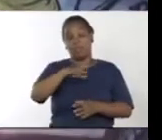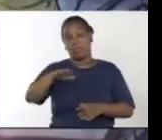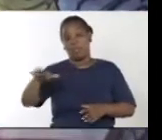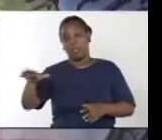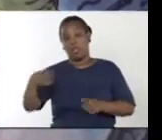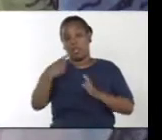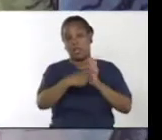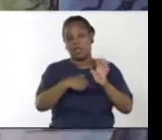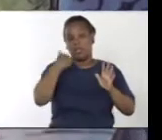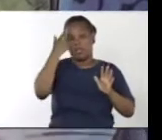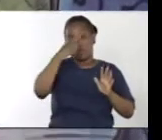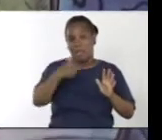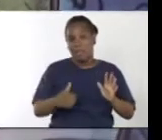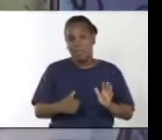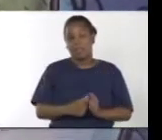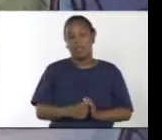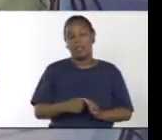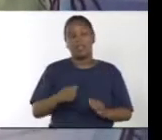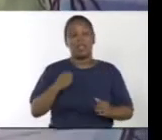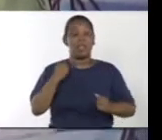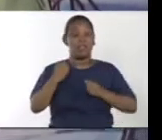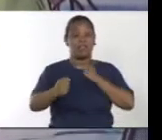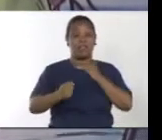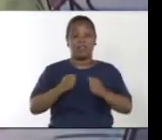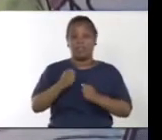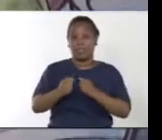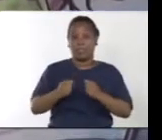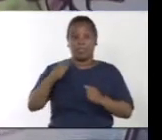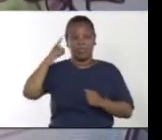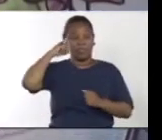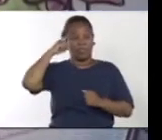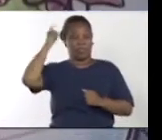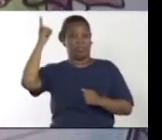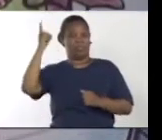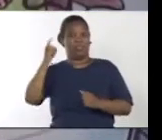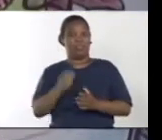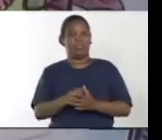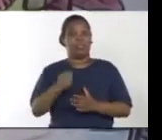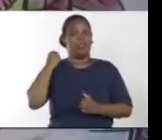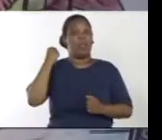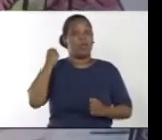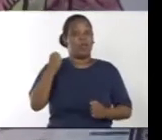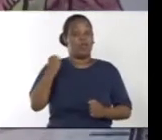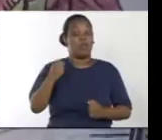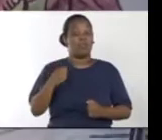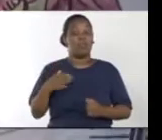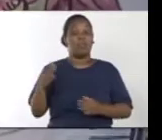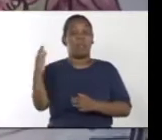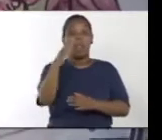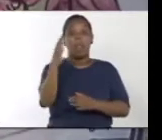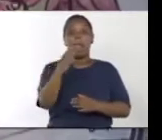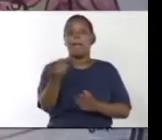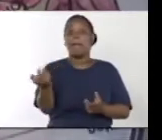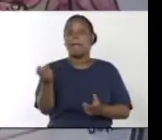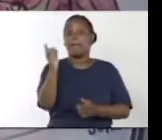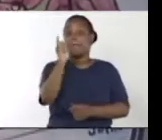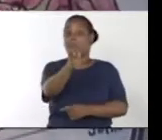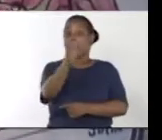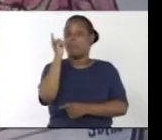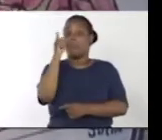y que en la batalla de la fuerza contra la astucia, la fuerza era la del pez aguja, por